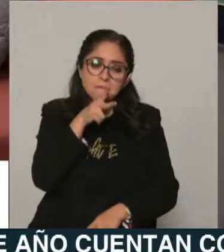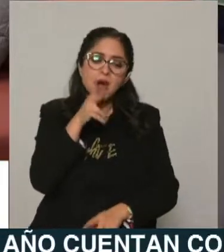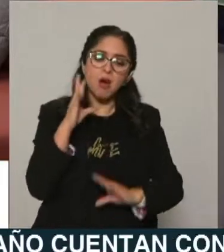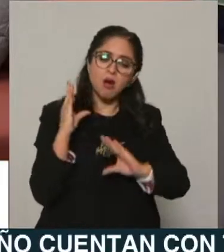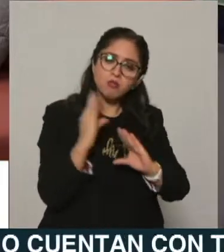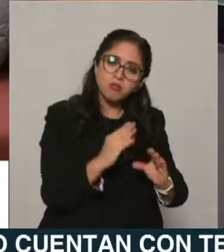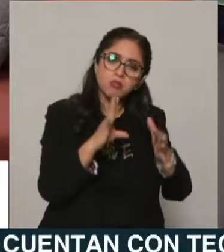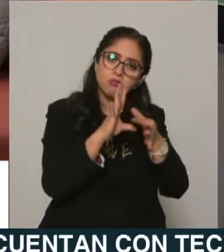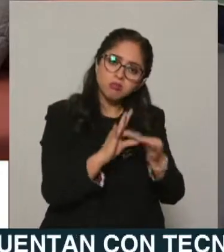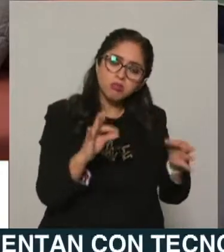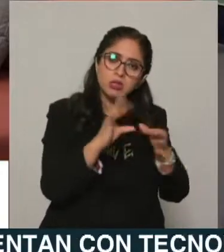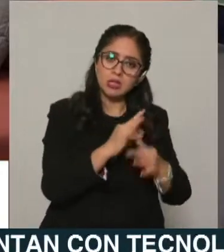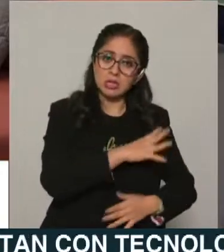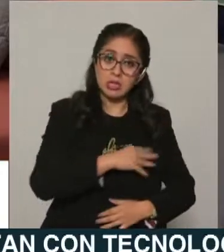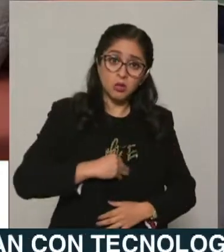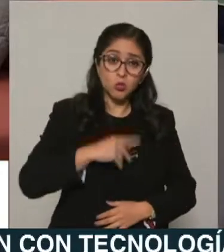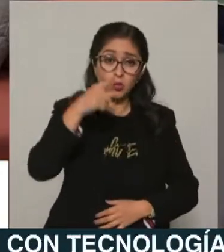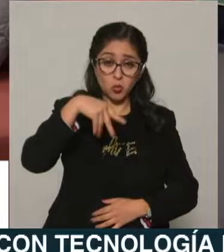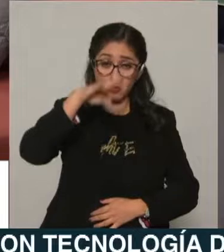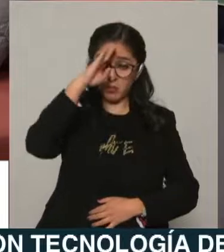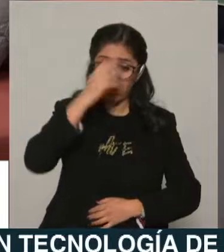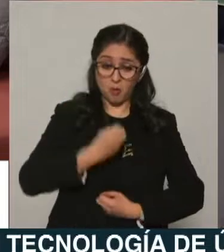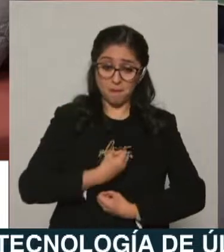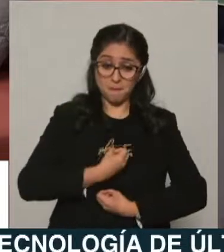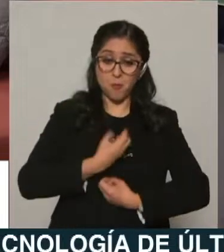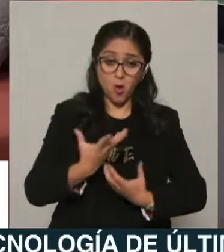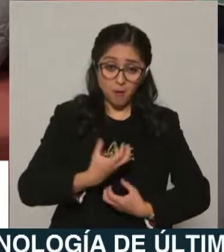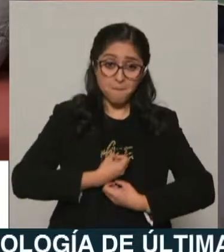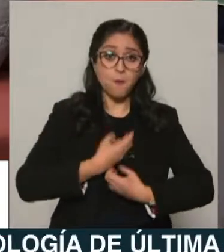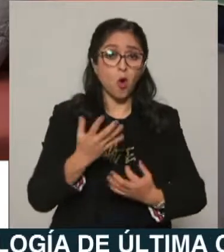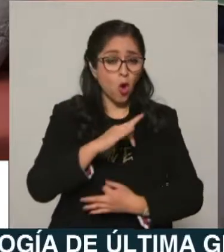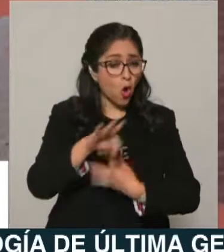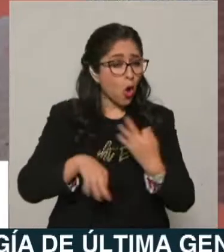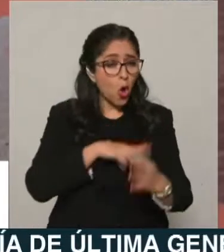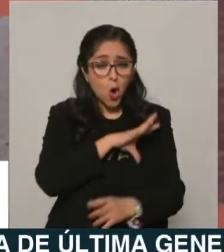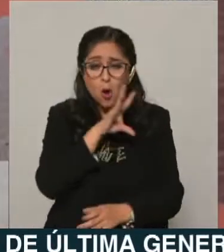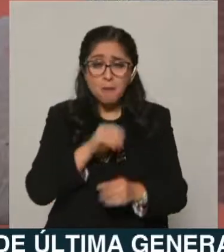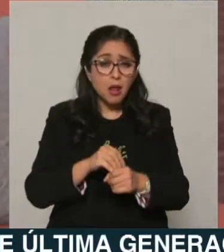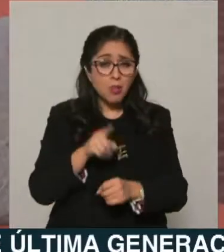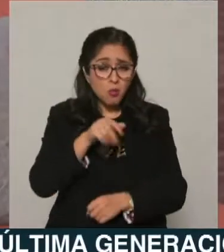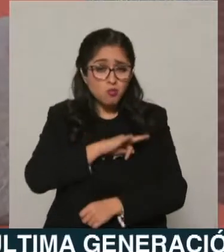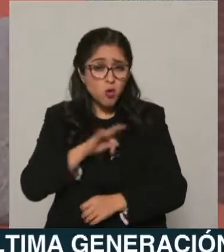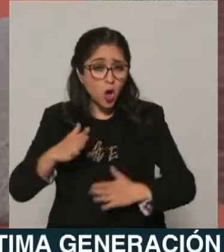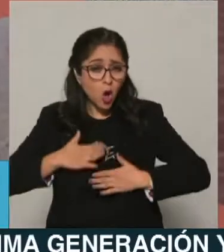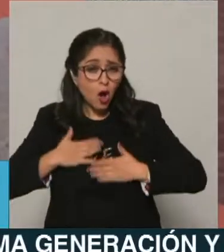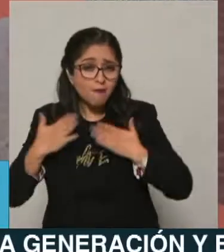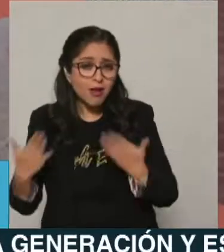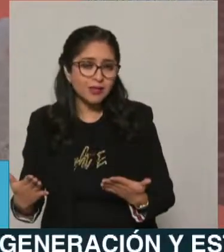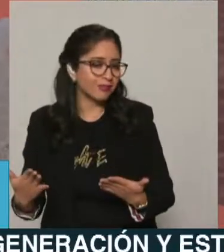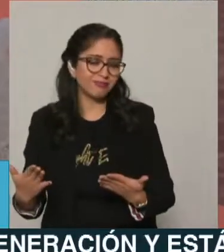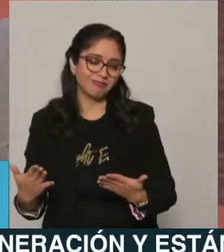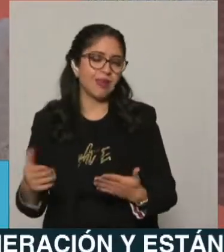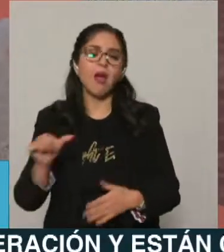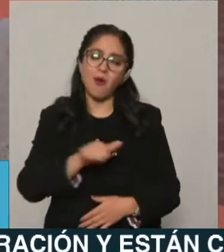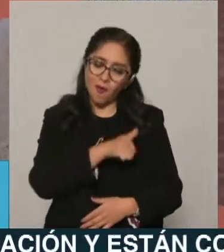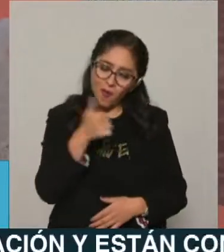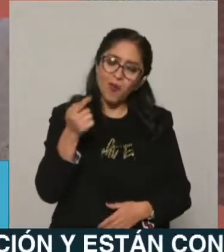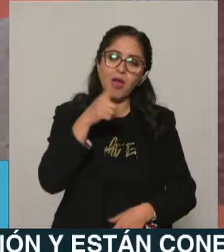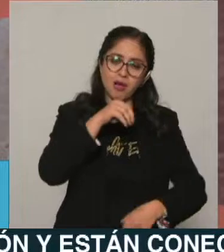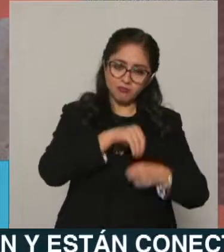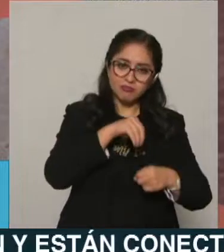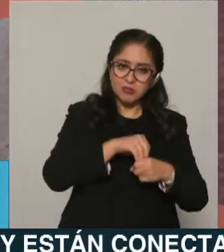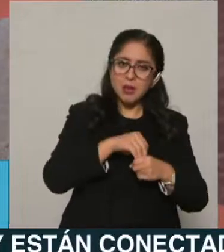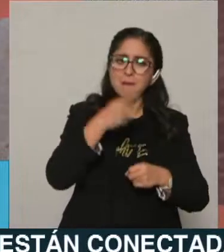No todo se dice, eso es falso. Hay cosas que no se dicen, pero siempre tiene que haber la confianza de que los niños, o bueno,